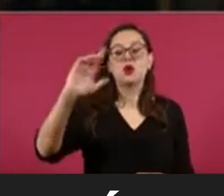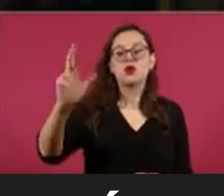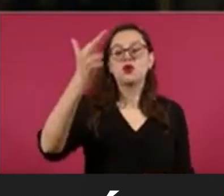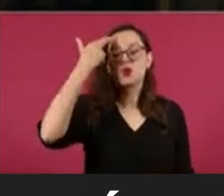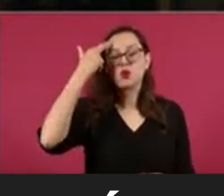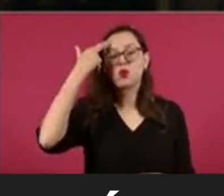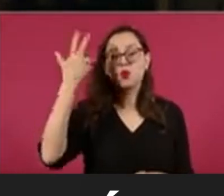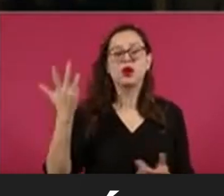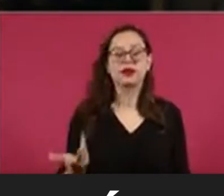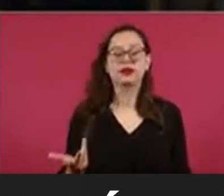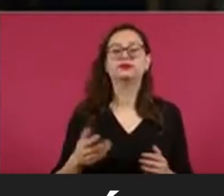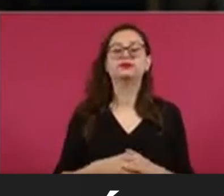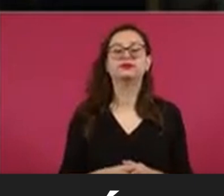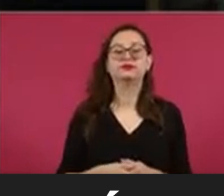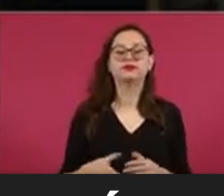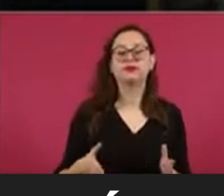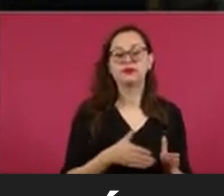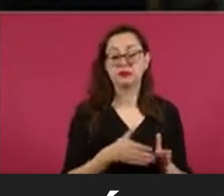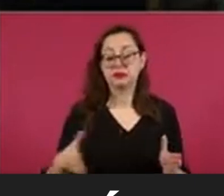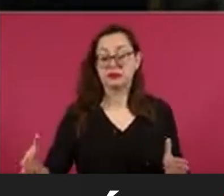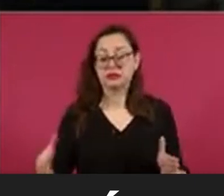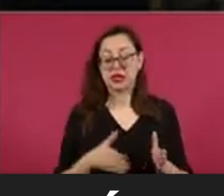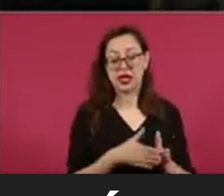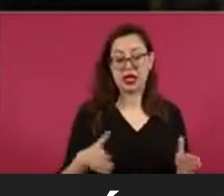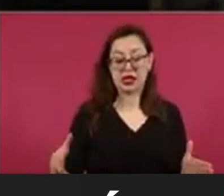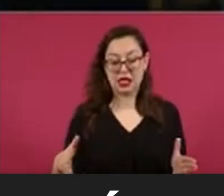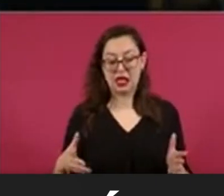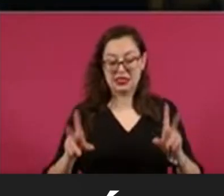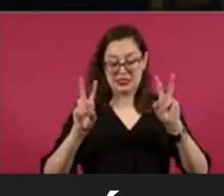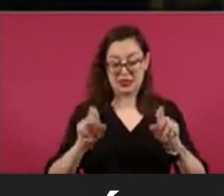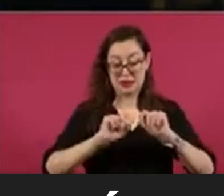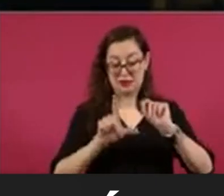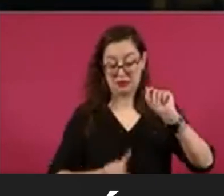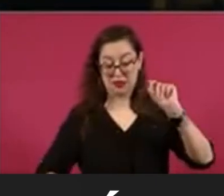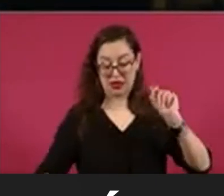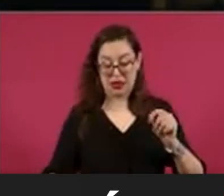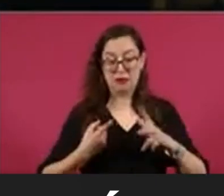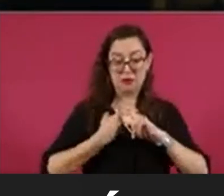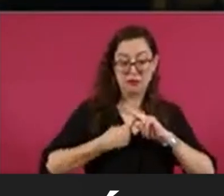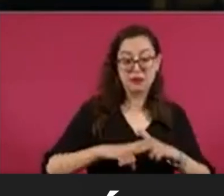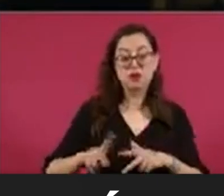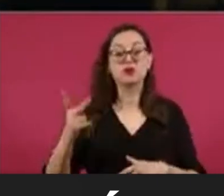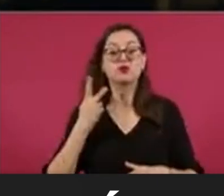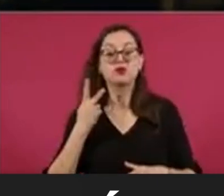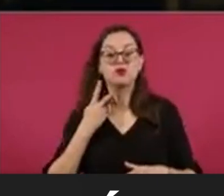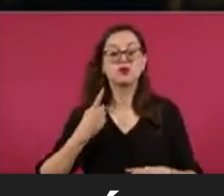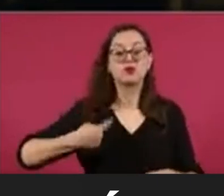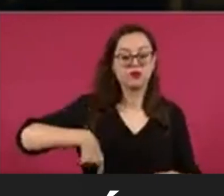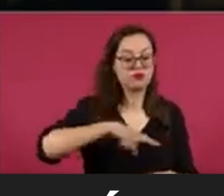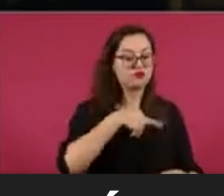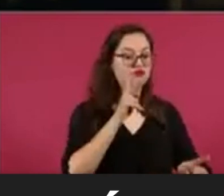en la formación del Estado mexicano, en un periodo, y ahí platicamos con los colegas de Ciencias Políticas y Sociales. Su